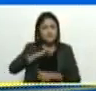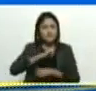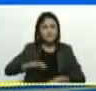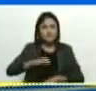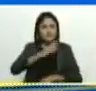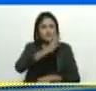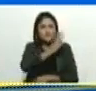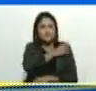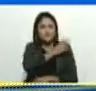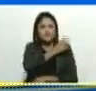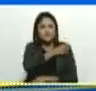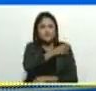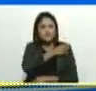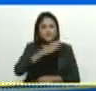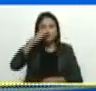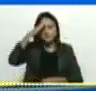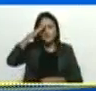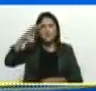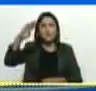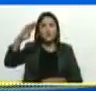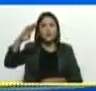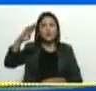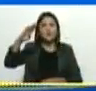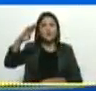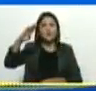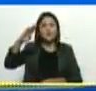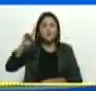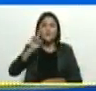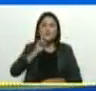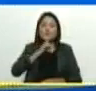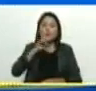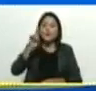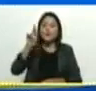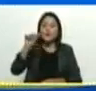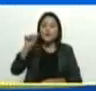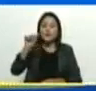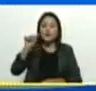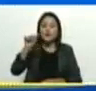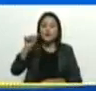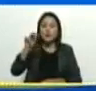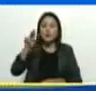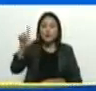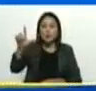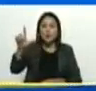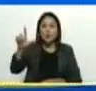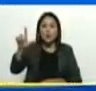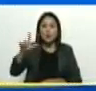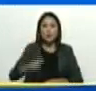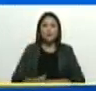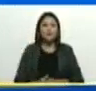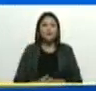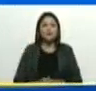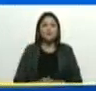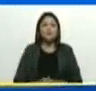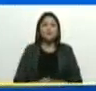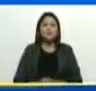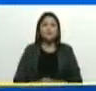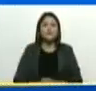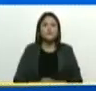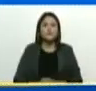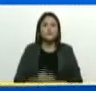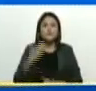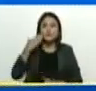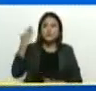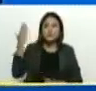líder revolucionario de Cuba, Raúl Castro Ruz, de los Castro Ruz